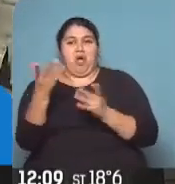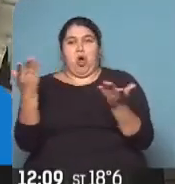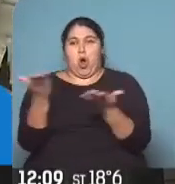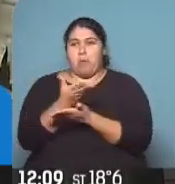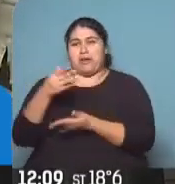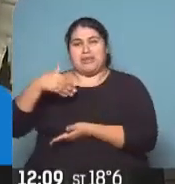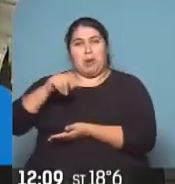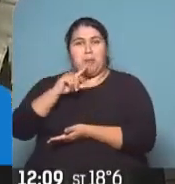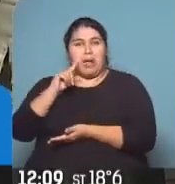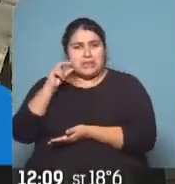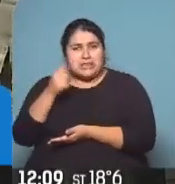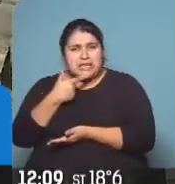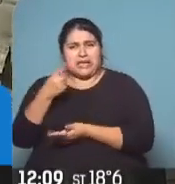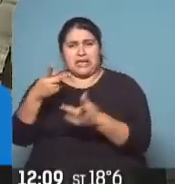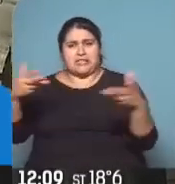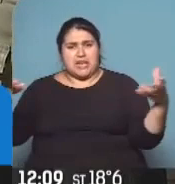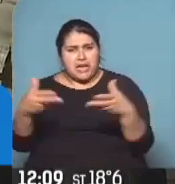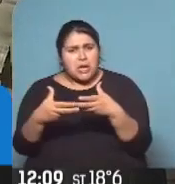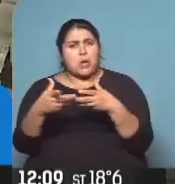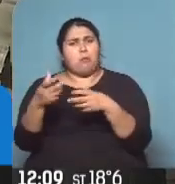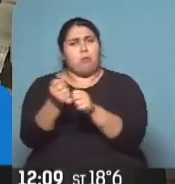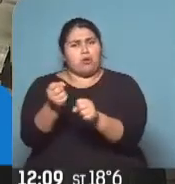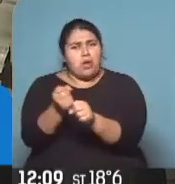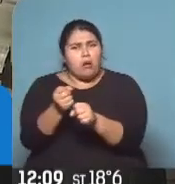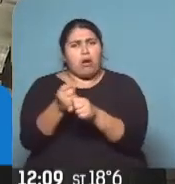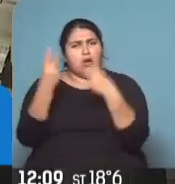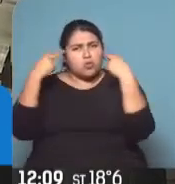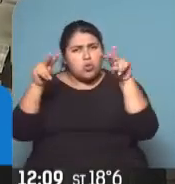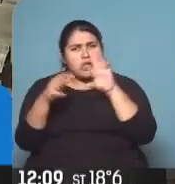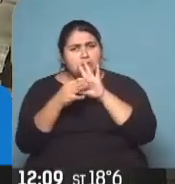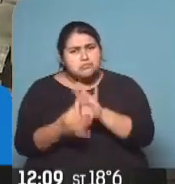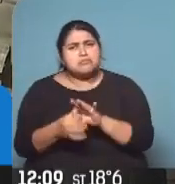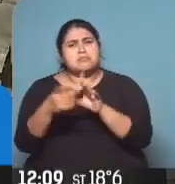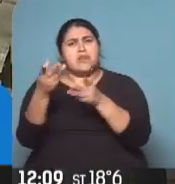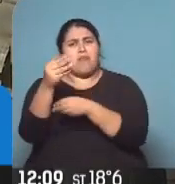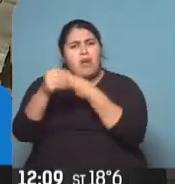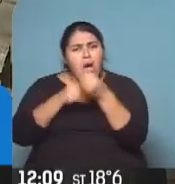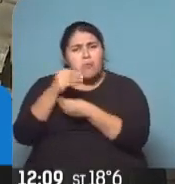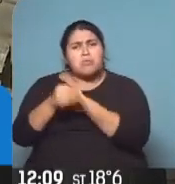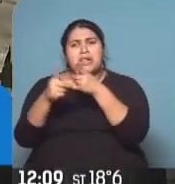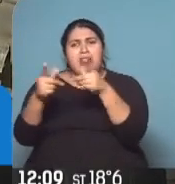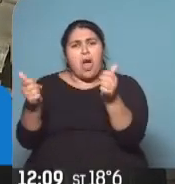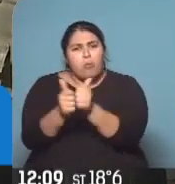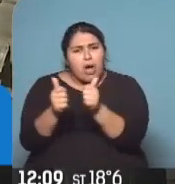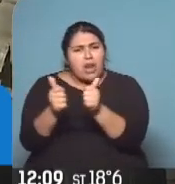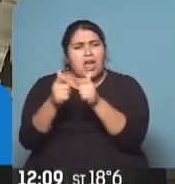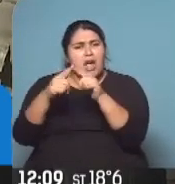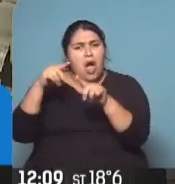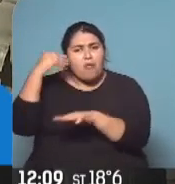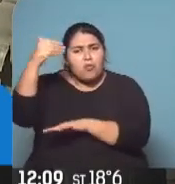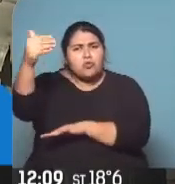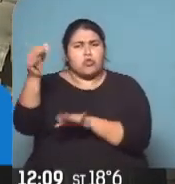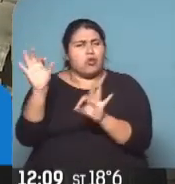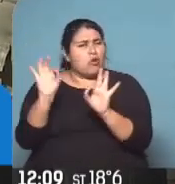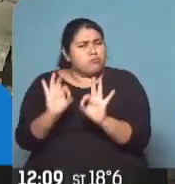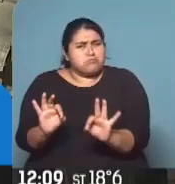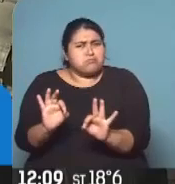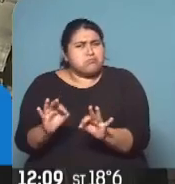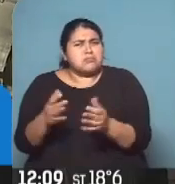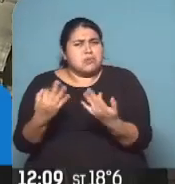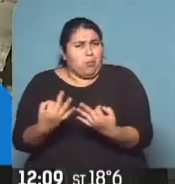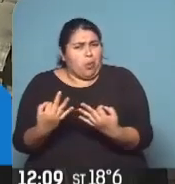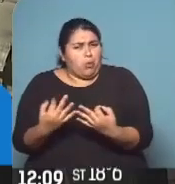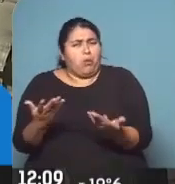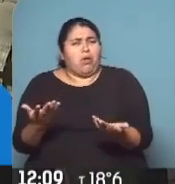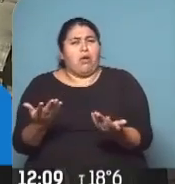trabajar en conjunto a partir del turismo en compartir una familia y la pareja y un futuro y esto para lo que estamos